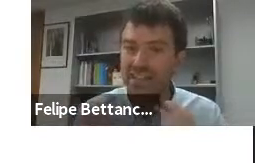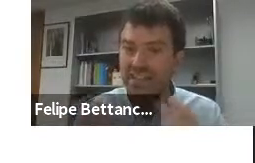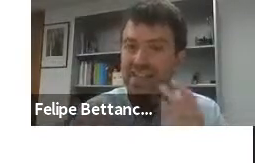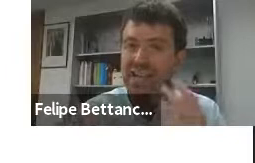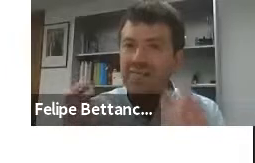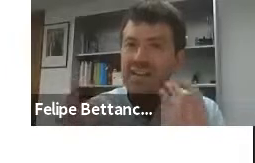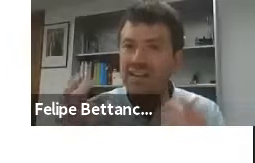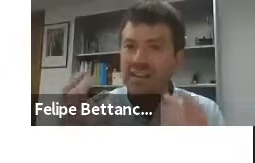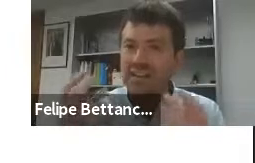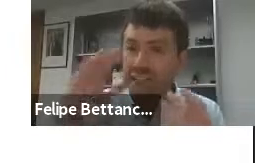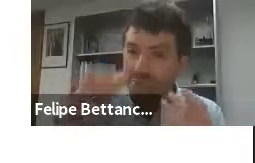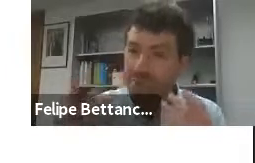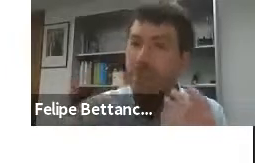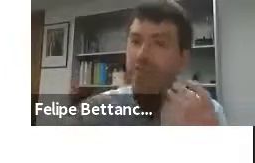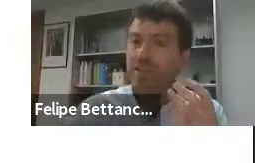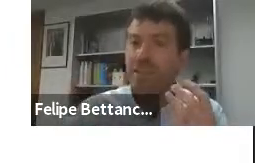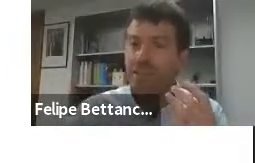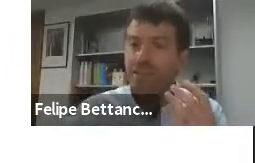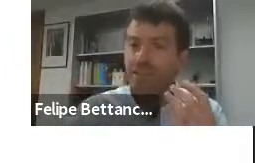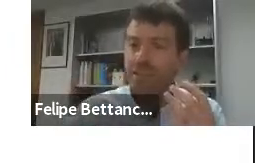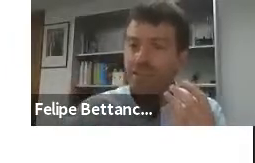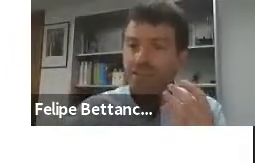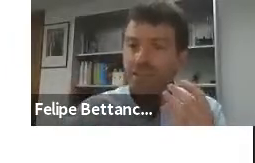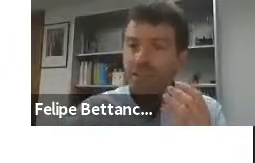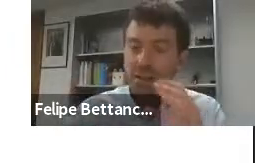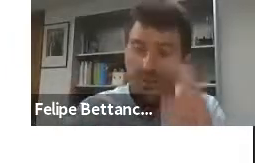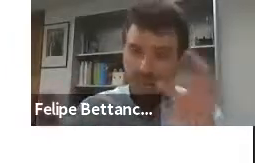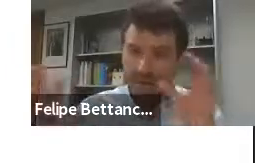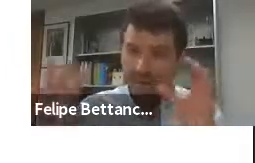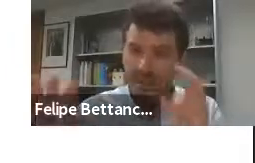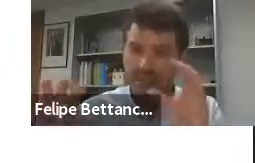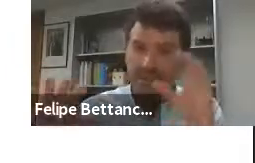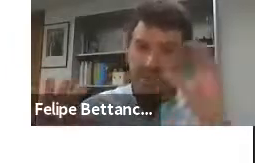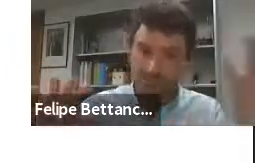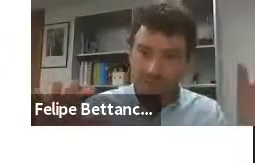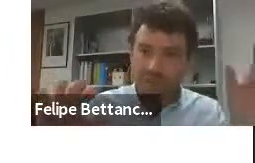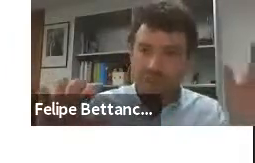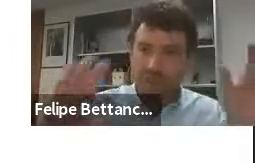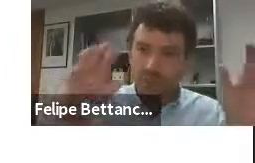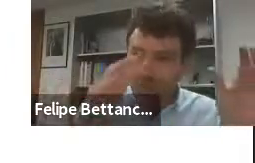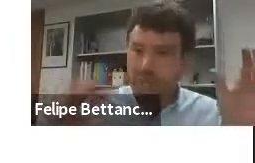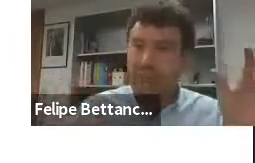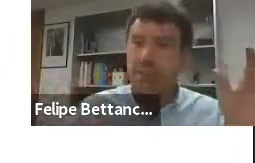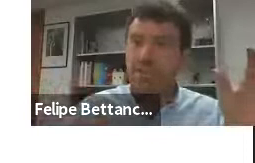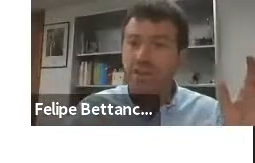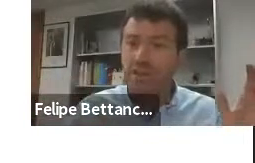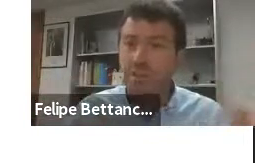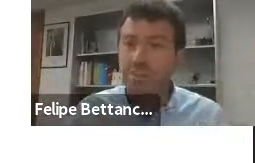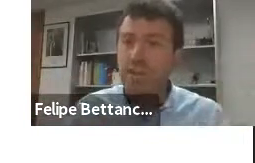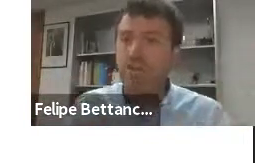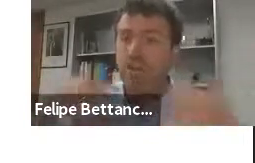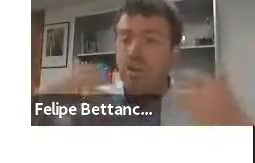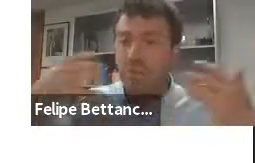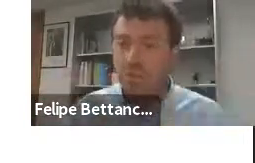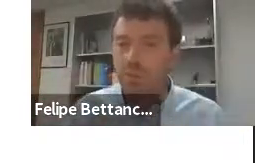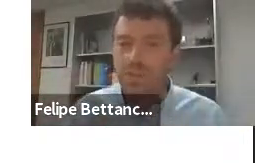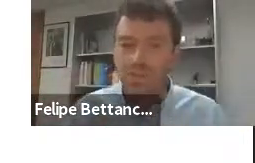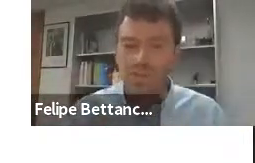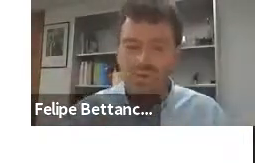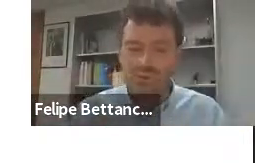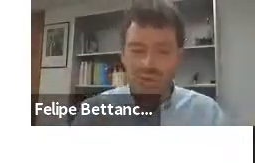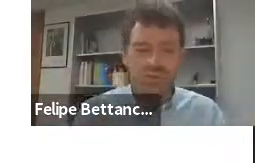de recalibrar y de priorizar prevé priorizar implica tomar cosas nuevas pero de estar otras cosas para no